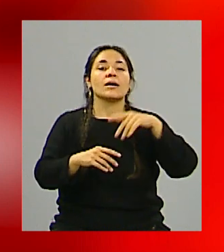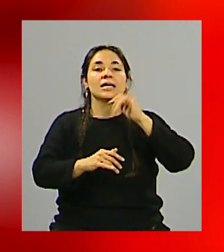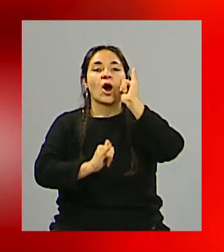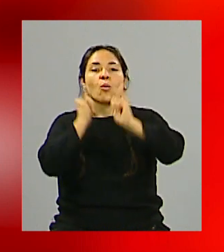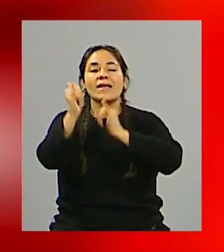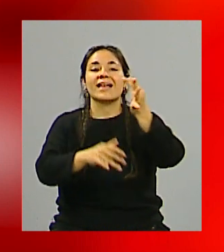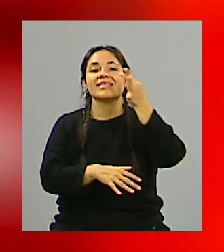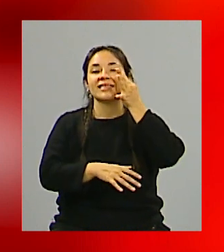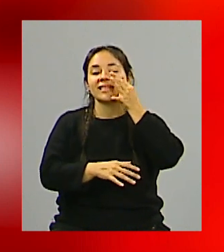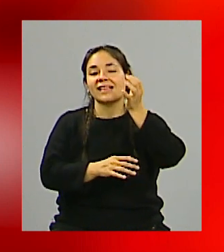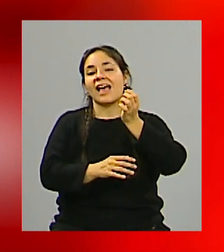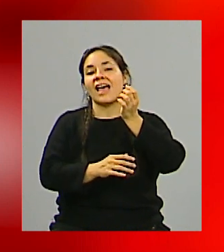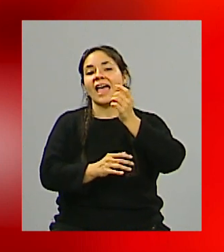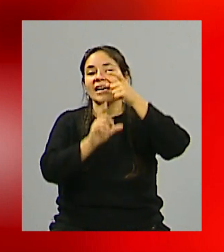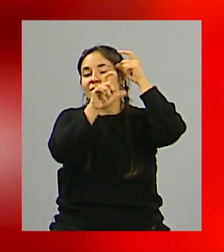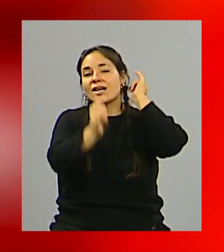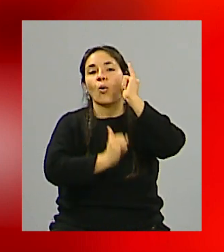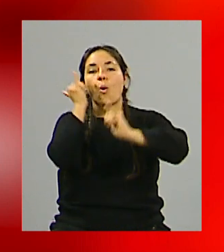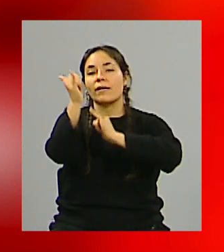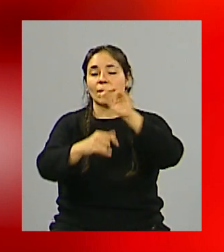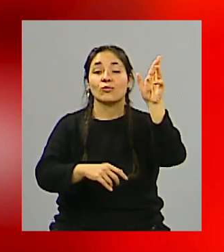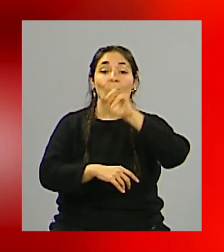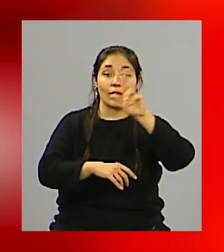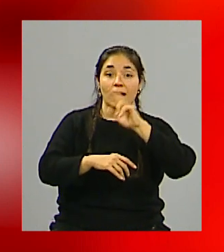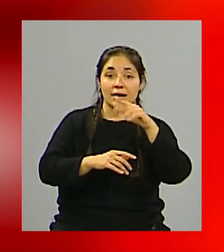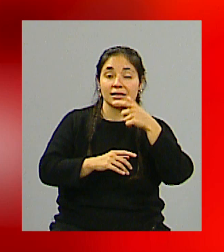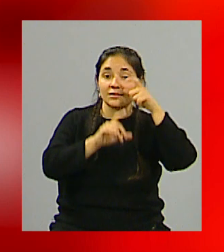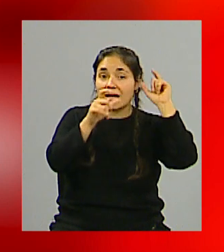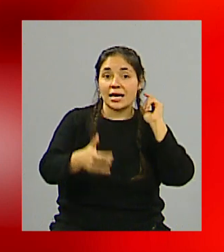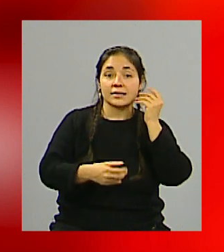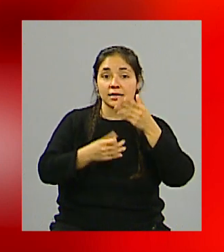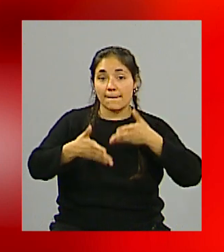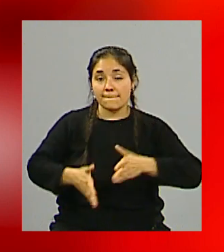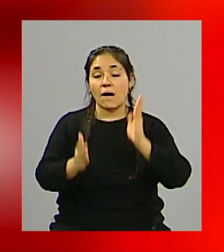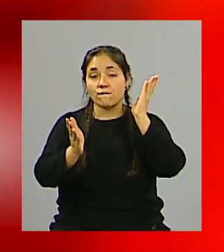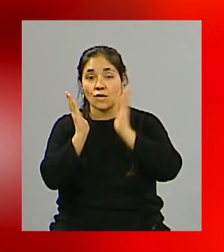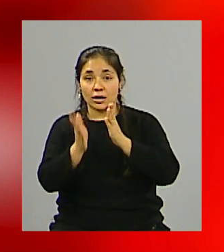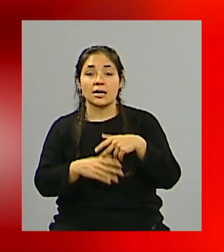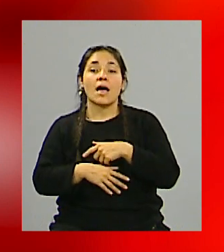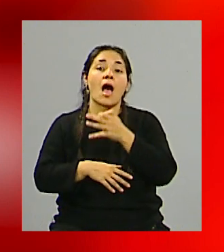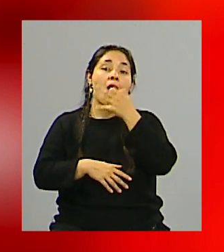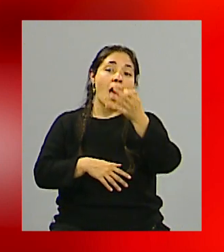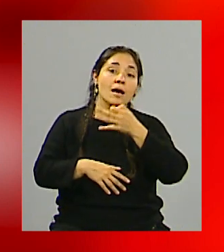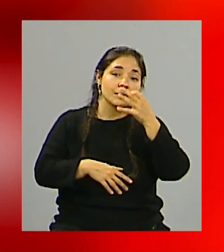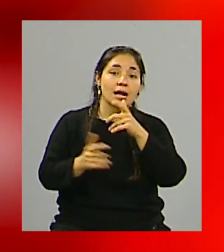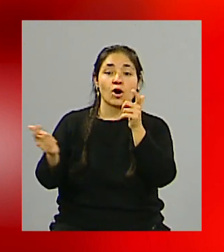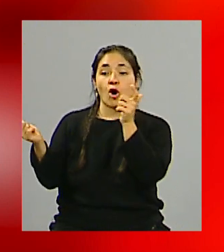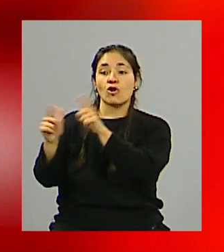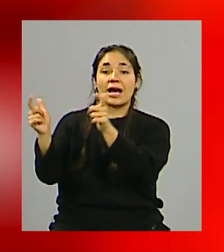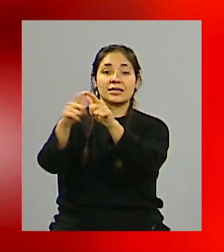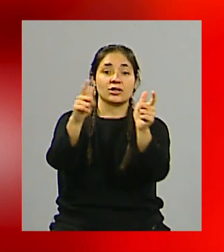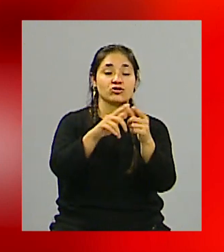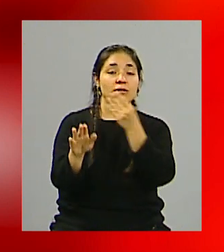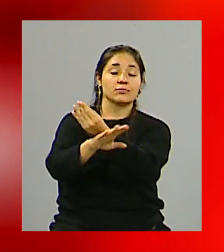violencia obstétrica, que ellas han querido que se lean, que estén ahí. Vamos a tomar la palabra, digamos, todas las organizaciones que estén